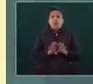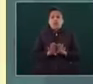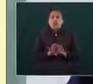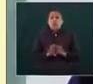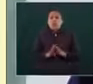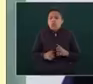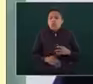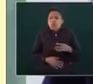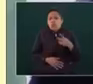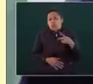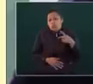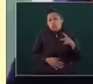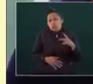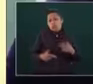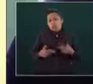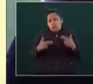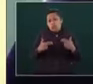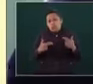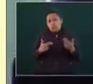sus negocios?